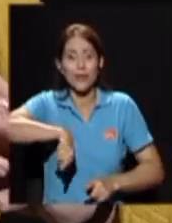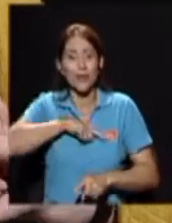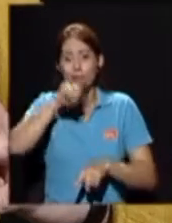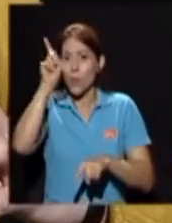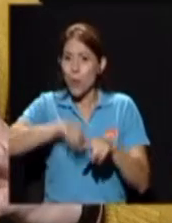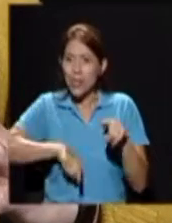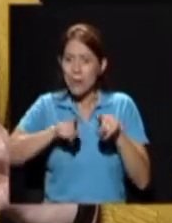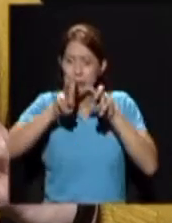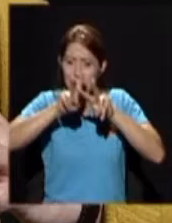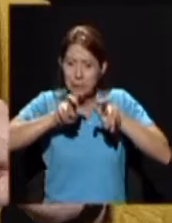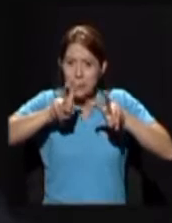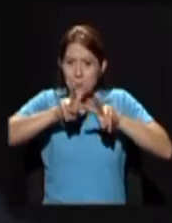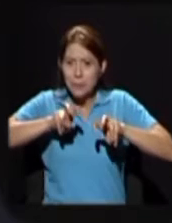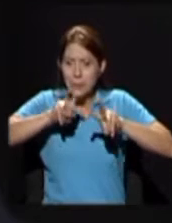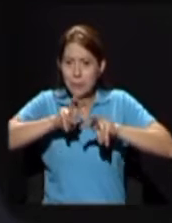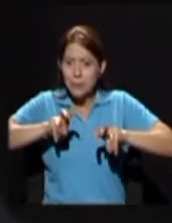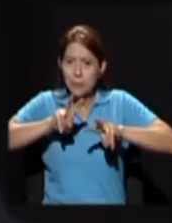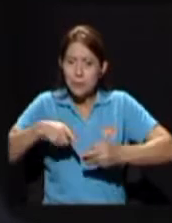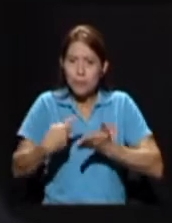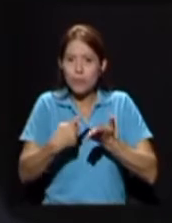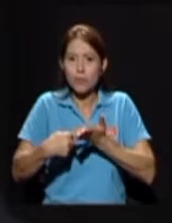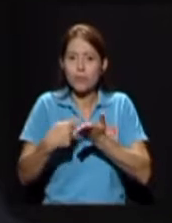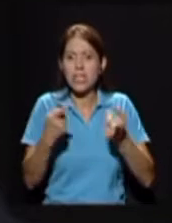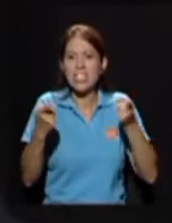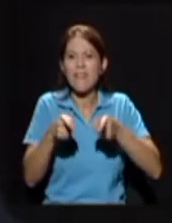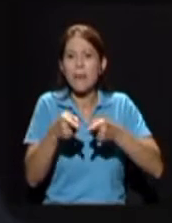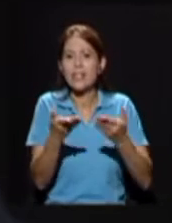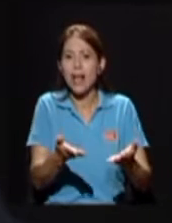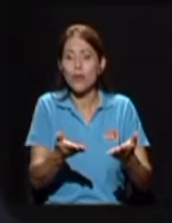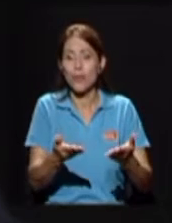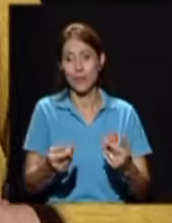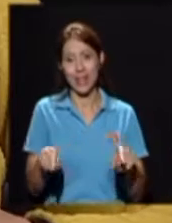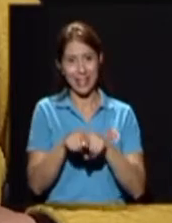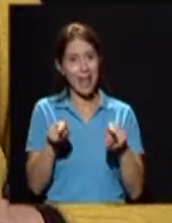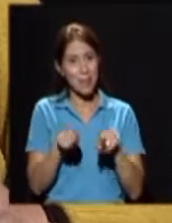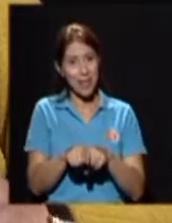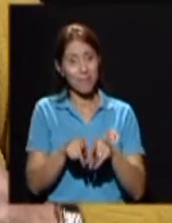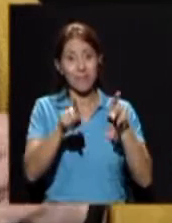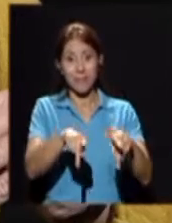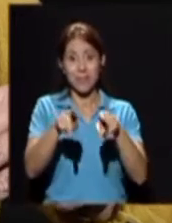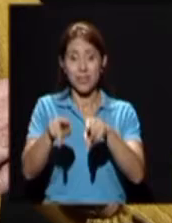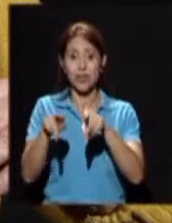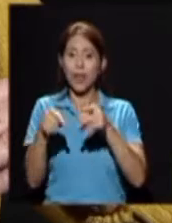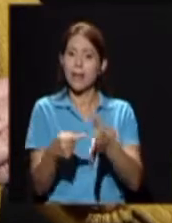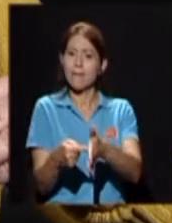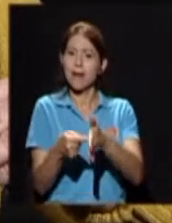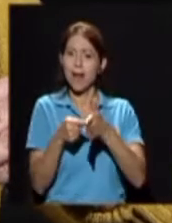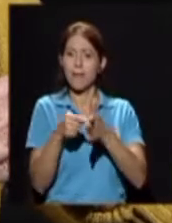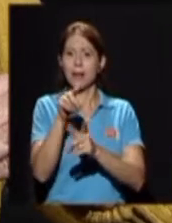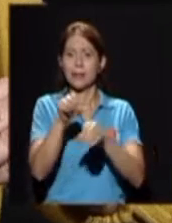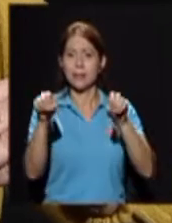a qué era lo que estaba pasando. Y creo que este momento es muy oportuno porque también hay un reclamo fuerte de la ciudadanía hacia el sistema